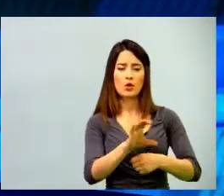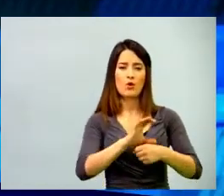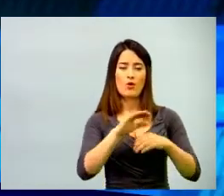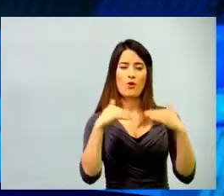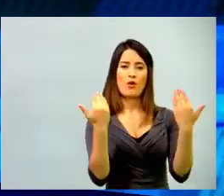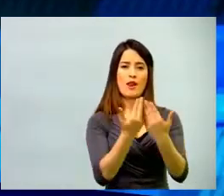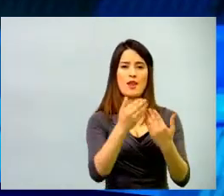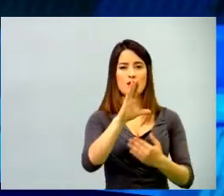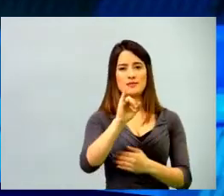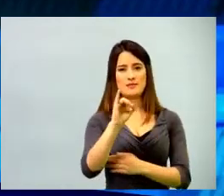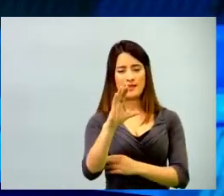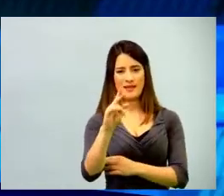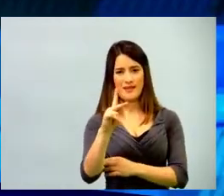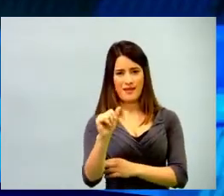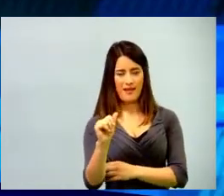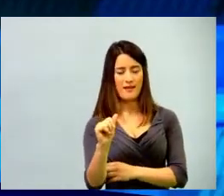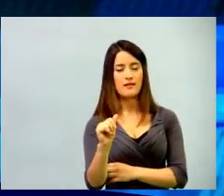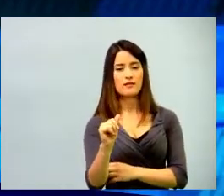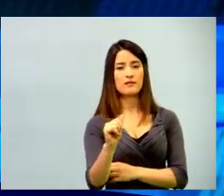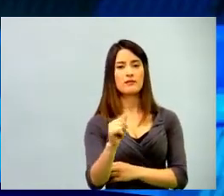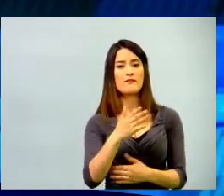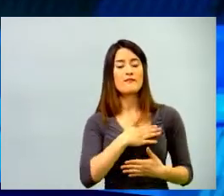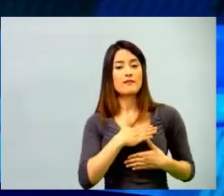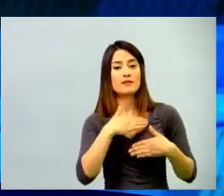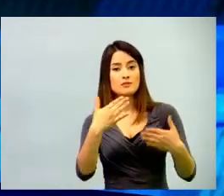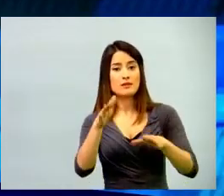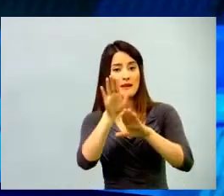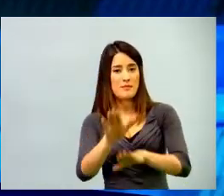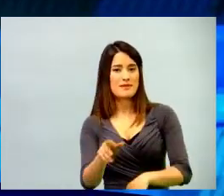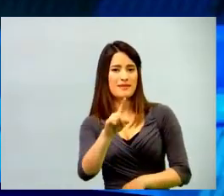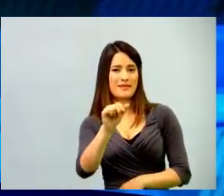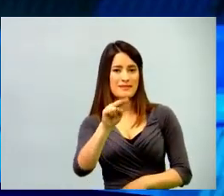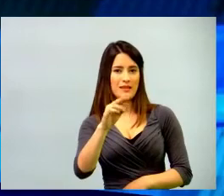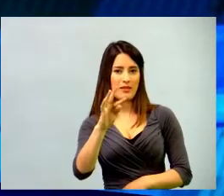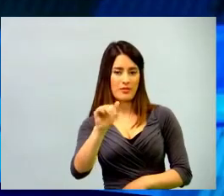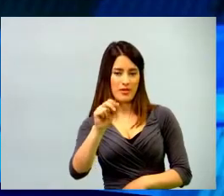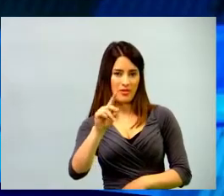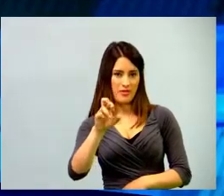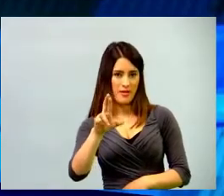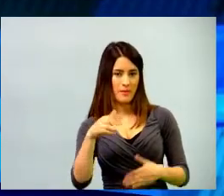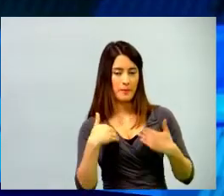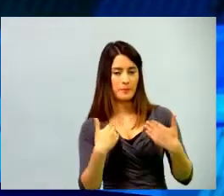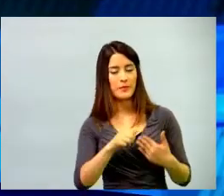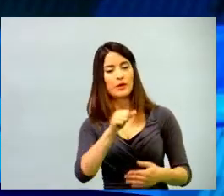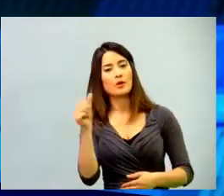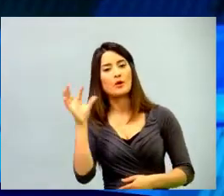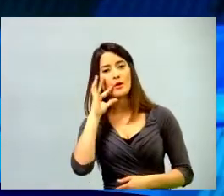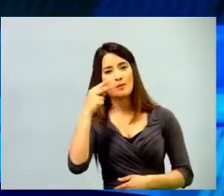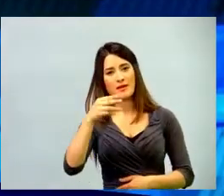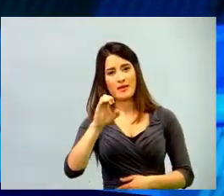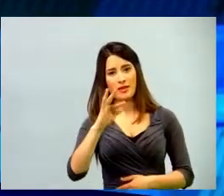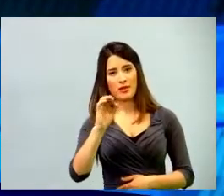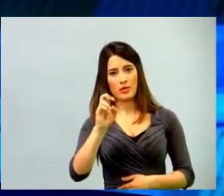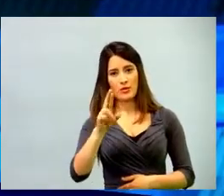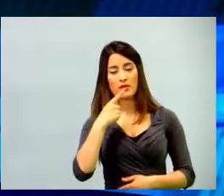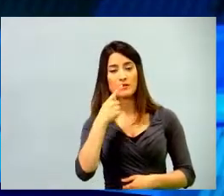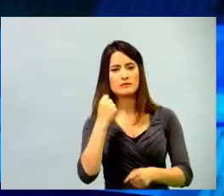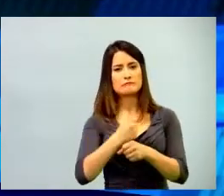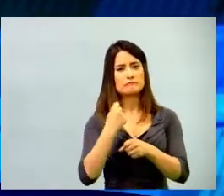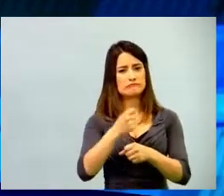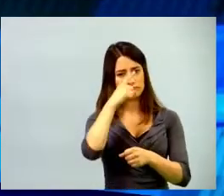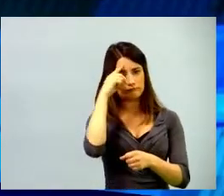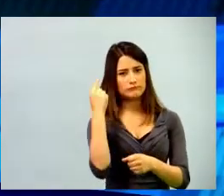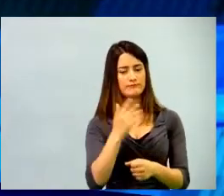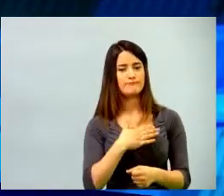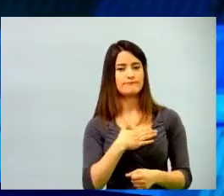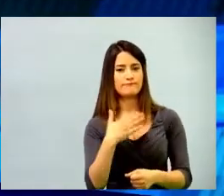de Cimitarra, representará muy bien a Santander allá en Buga. Héctor Ruales, excelente trabajo, un saludo especial a todos los